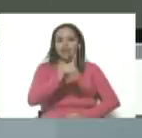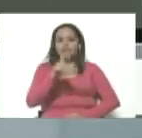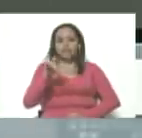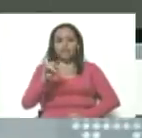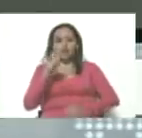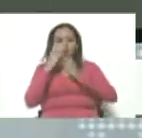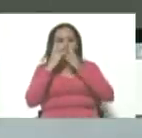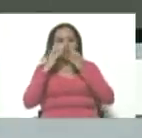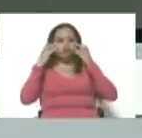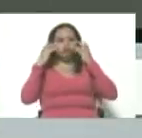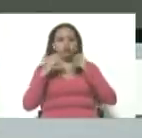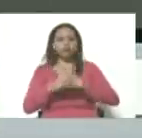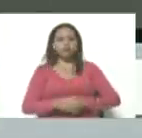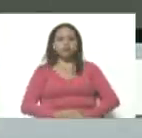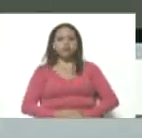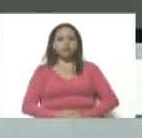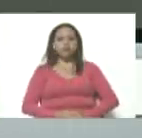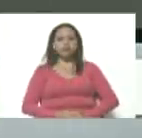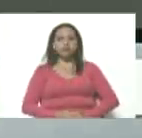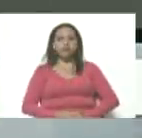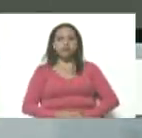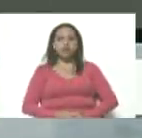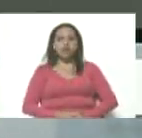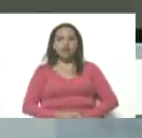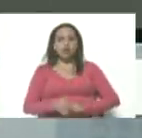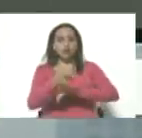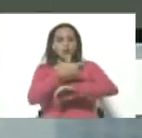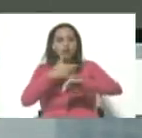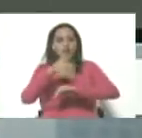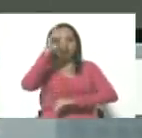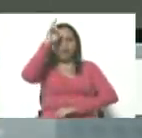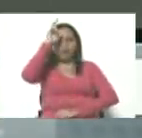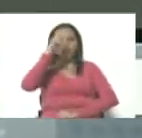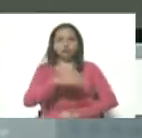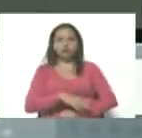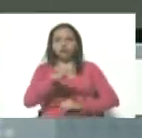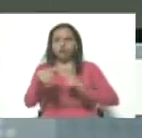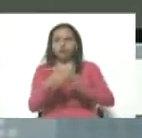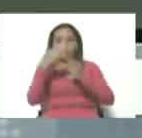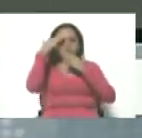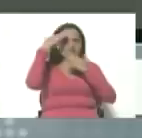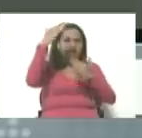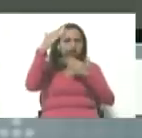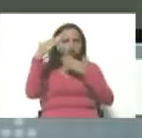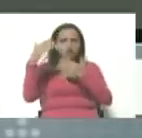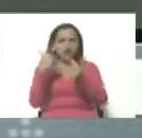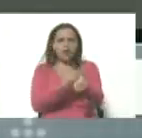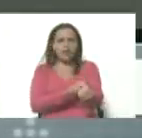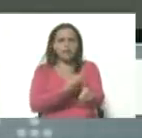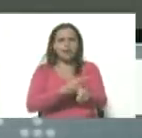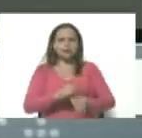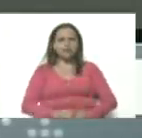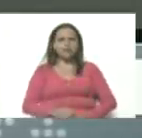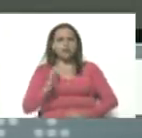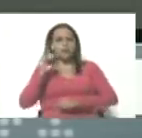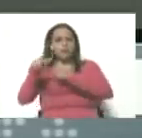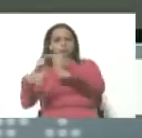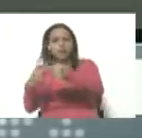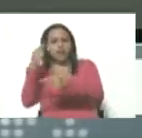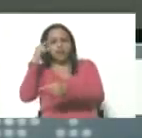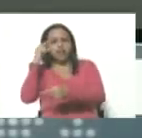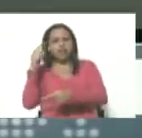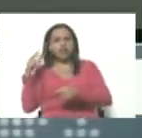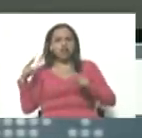Ahí veo a Víctor Clark con su tapaboca. Mis saludos, hermanos y hermanas. Llegará el día en que nos